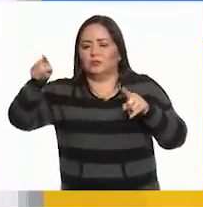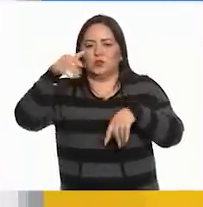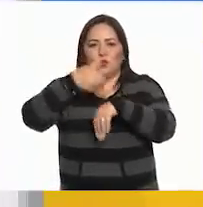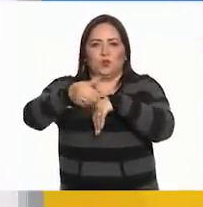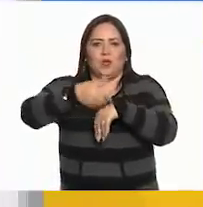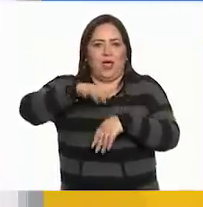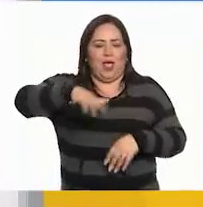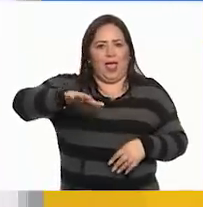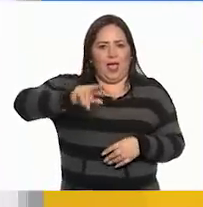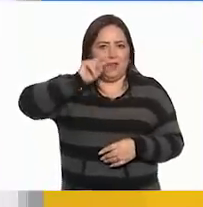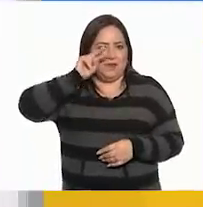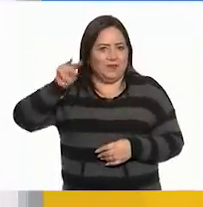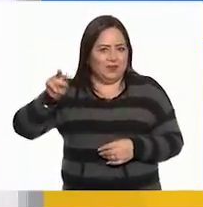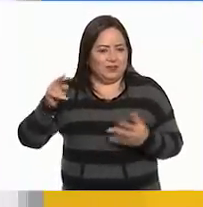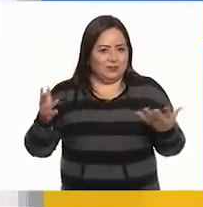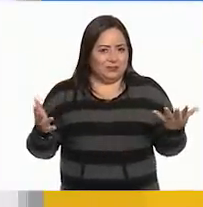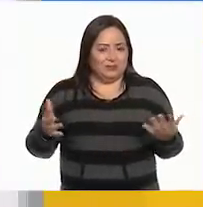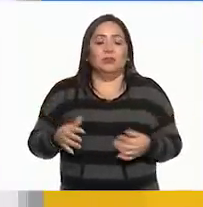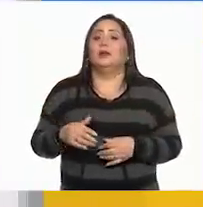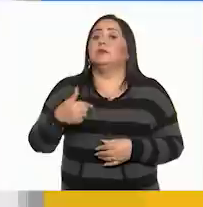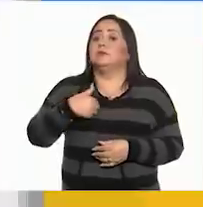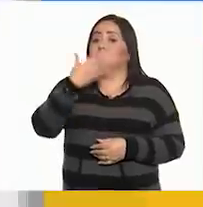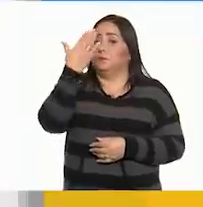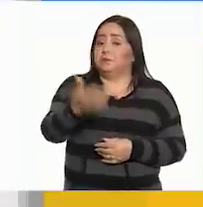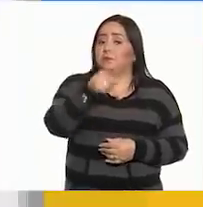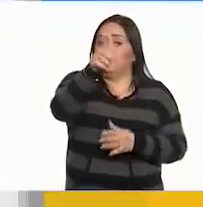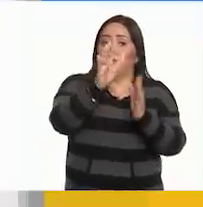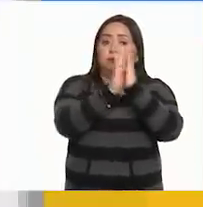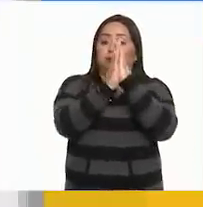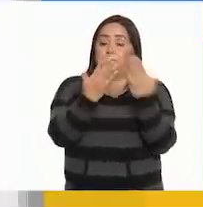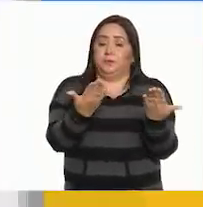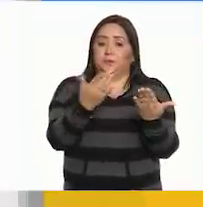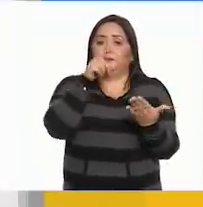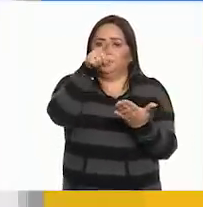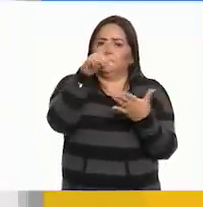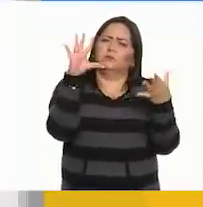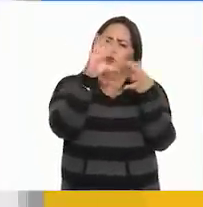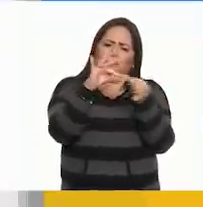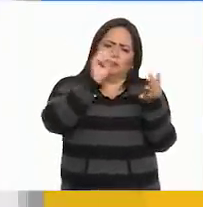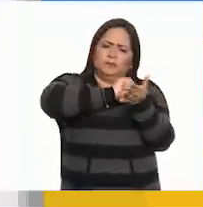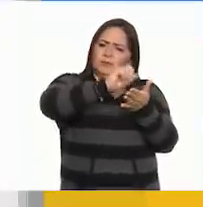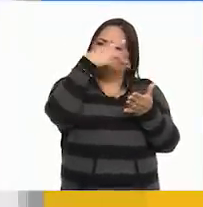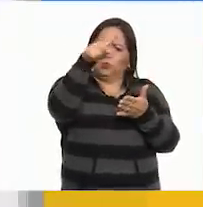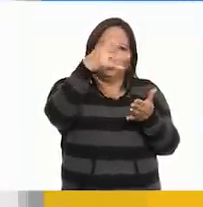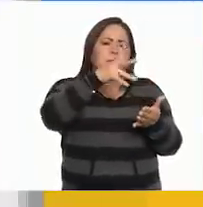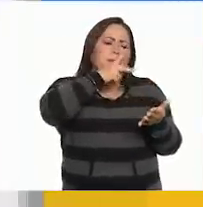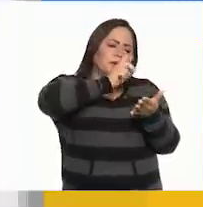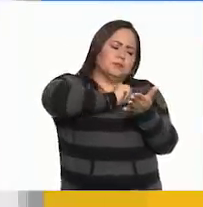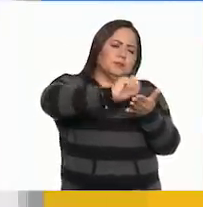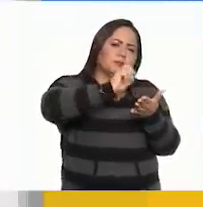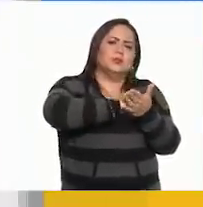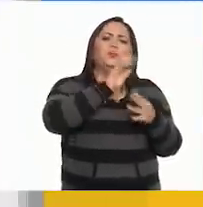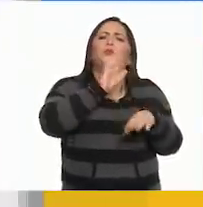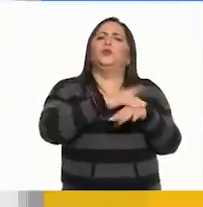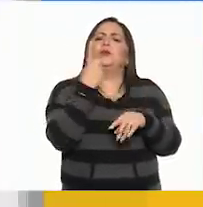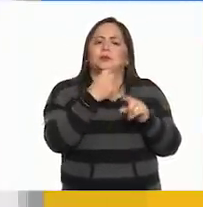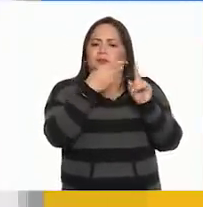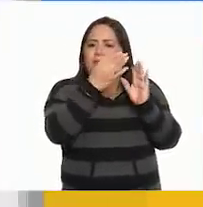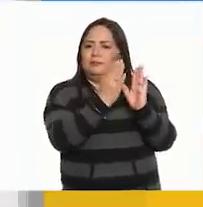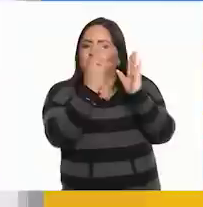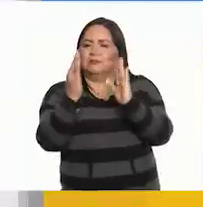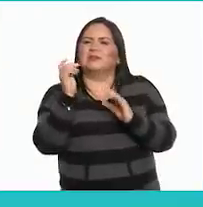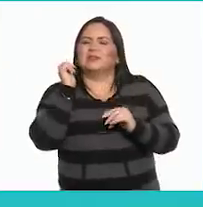numérica que acabamos de ver. Les pido que en su libro de texto expliquen con sus propias palabras la regularidad que